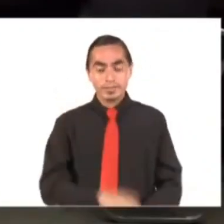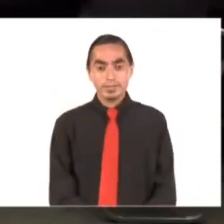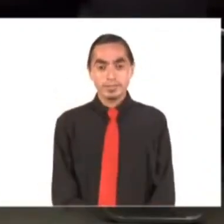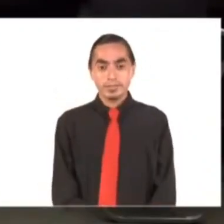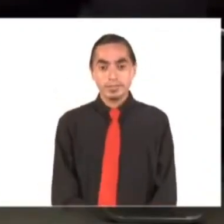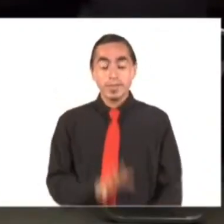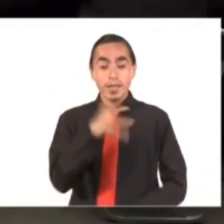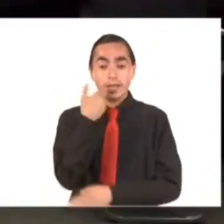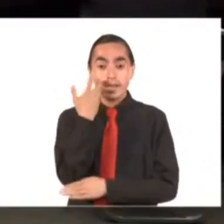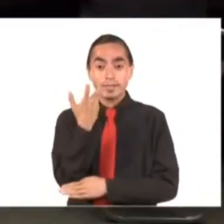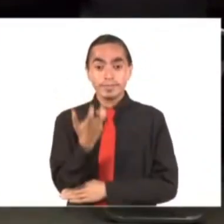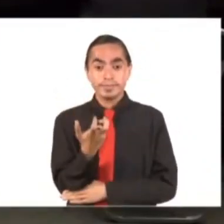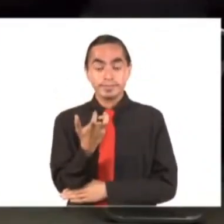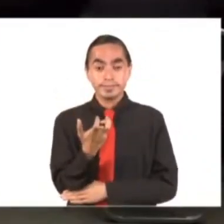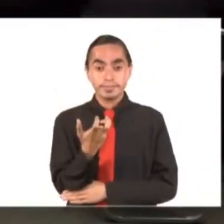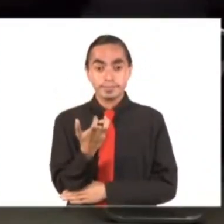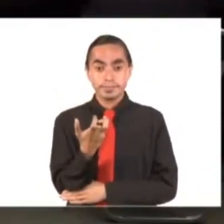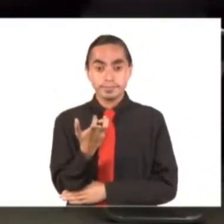Quiero